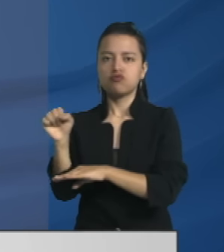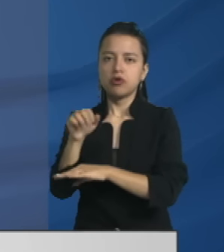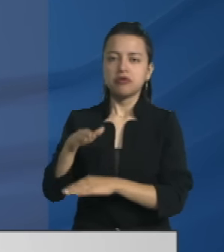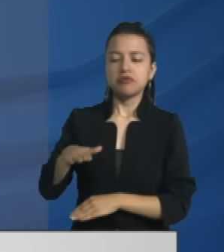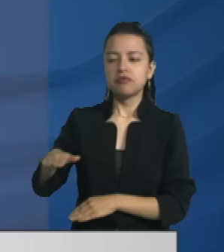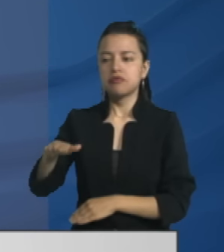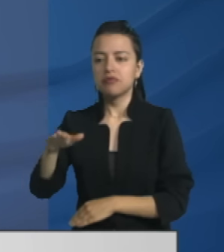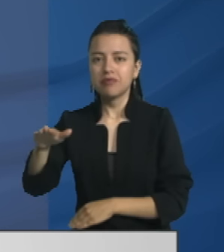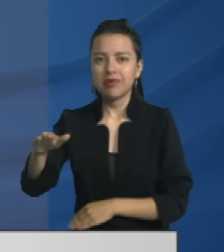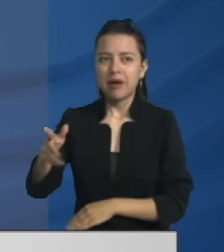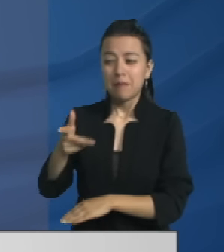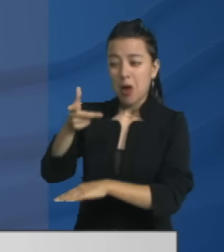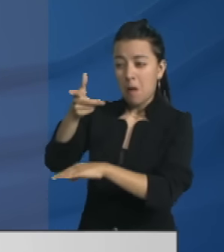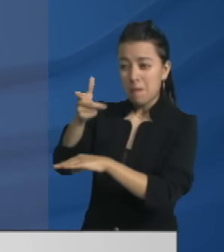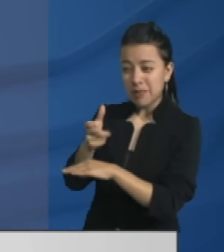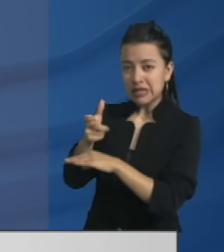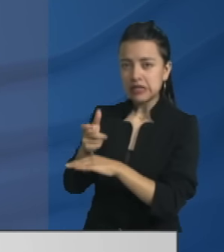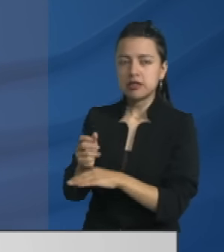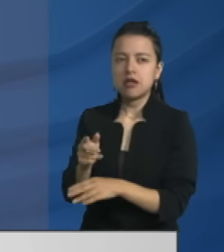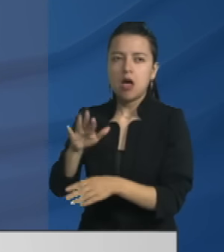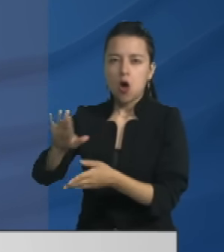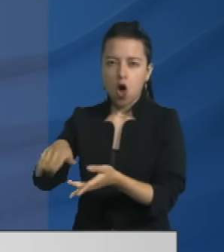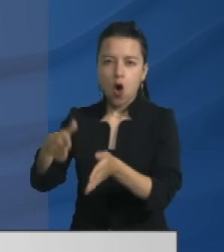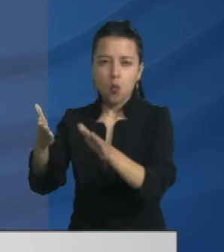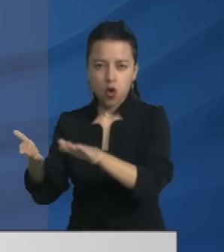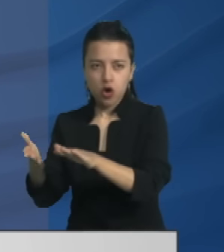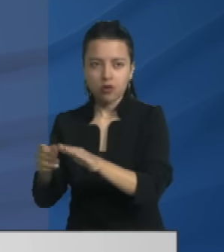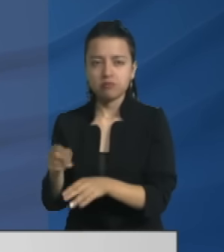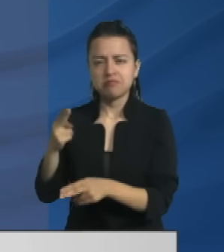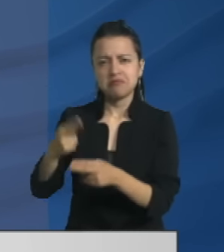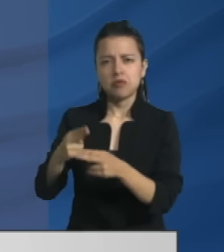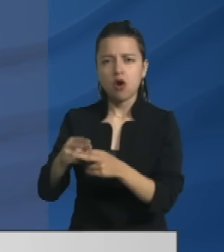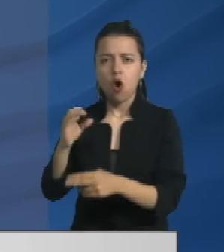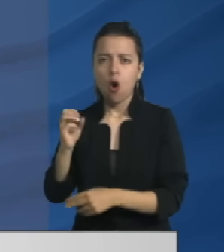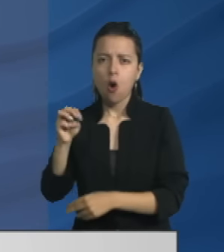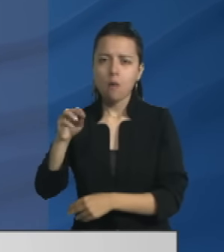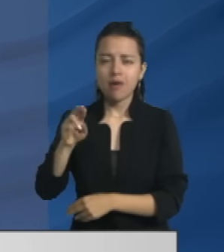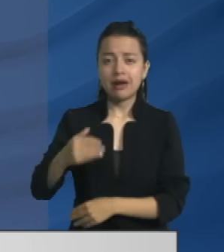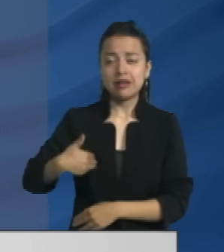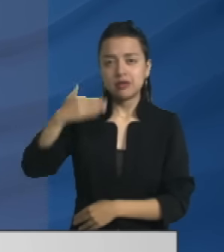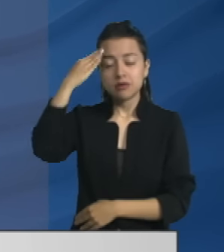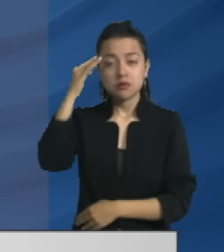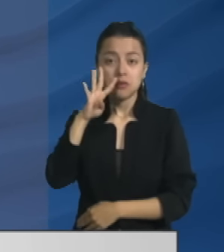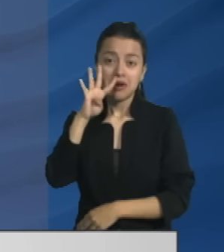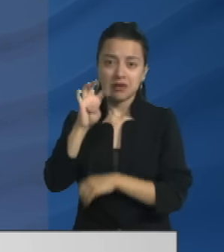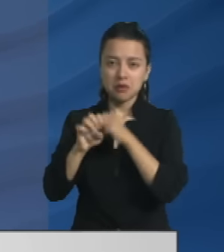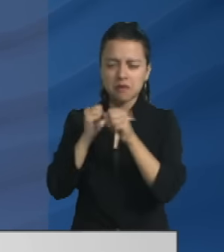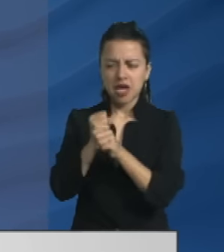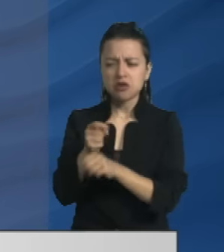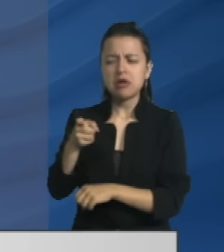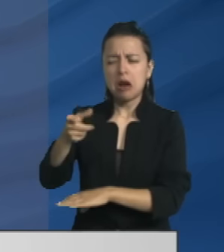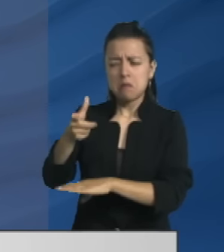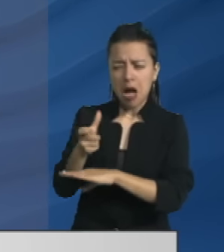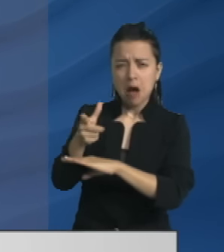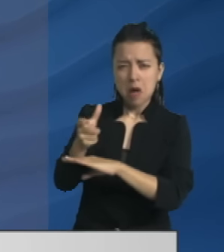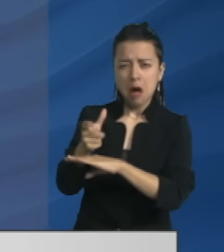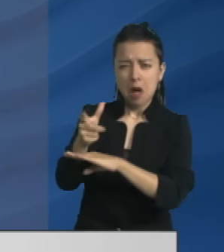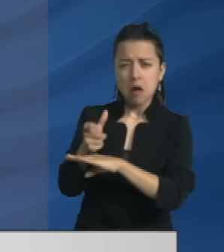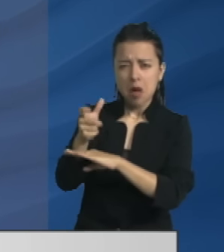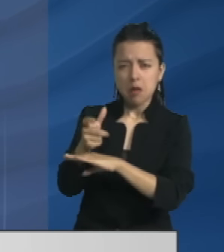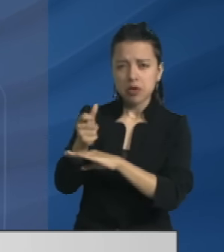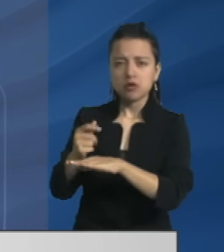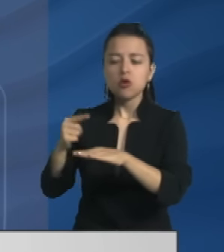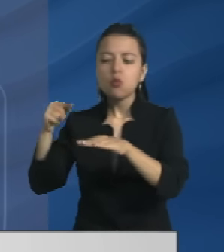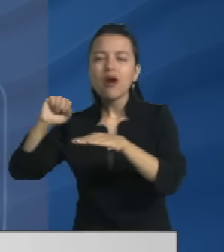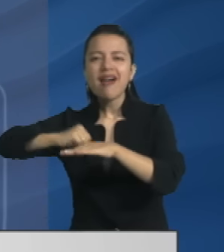conocido como alias donomar según la investigación el hombre de 49 años recibió varios disparos por la ventanilla del